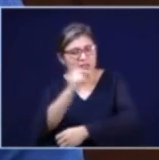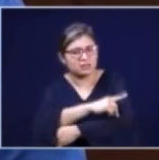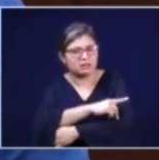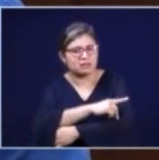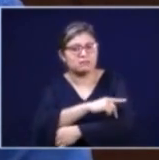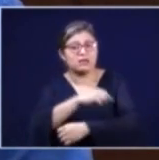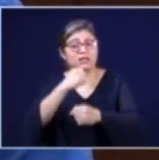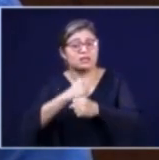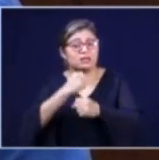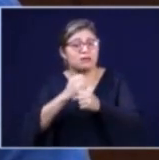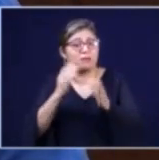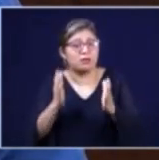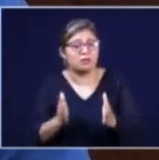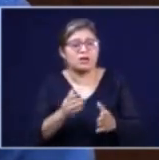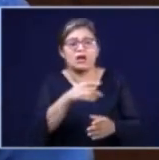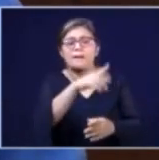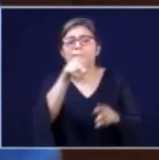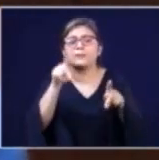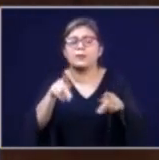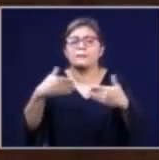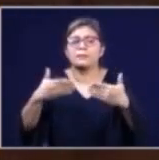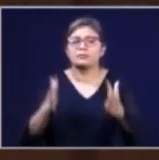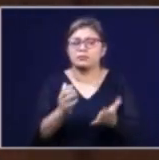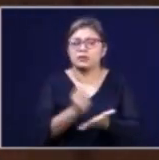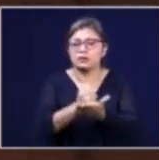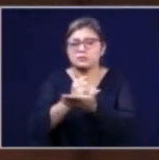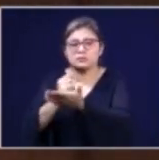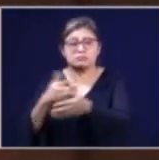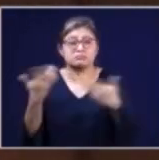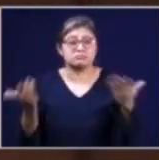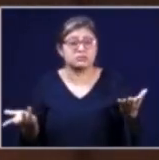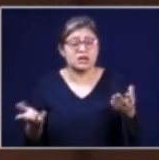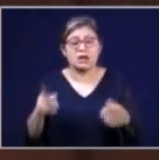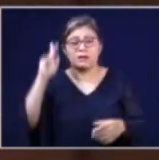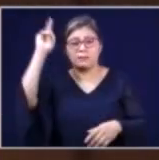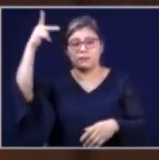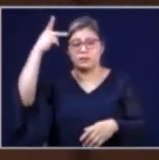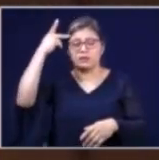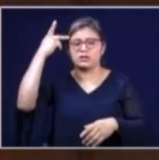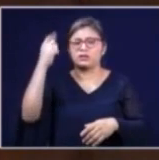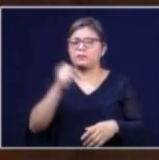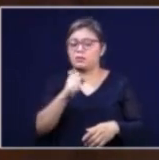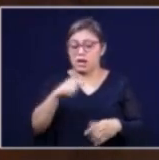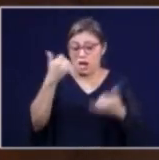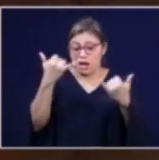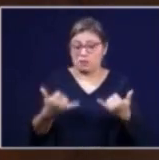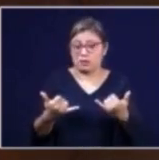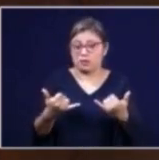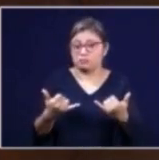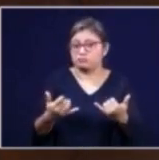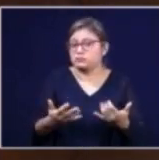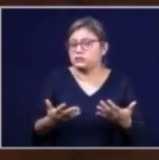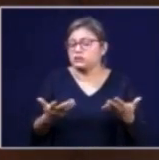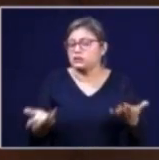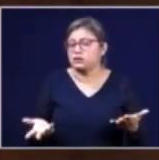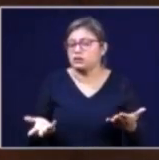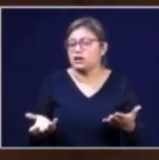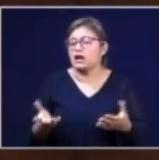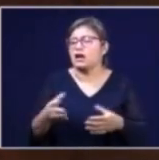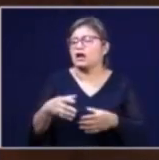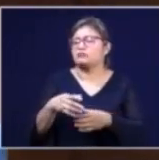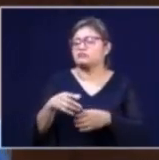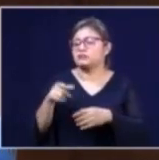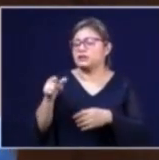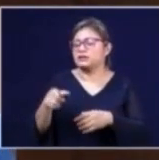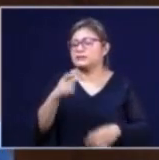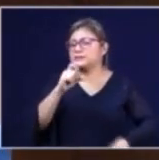con contrato suspendido? Entonces, la política pública establecida en este momento es cargarle la crisis a